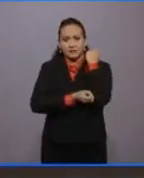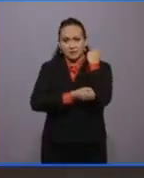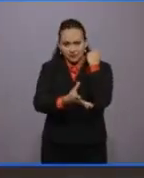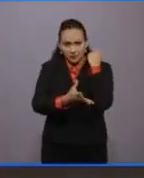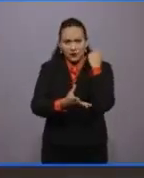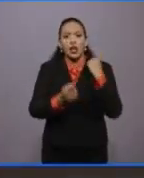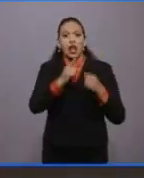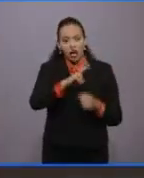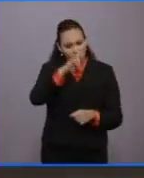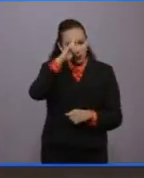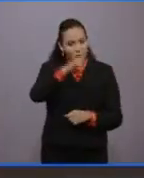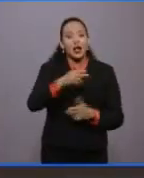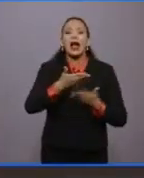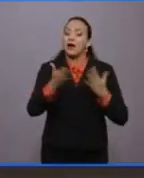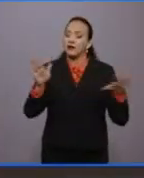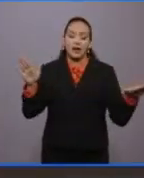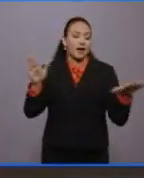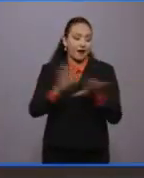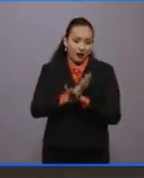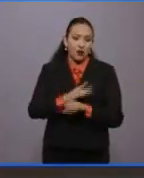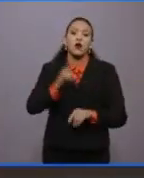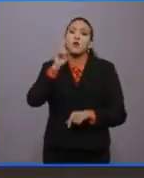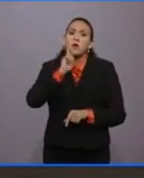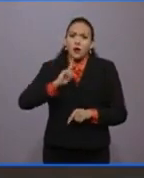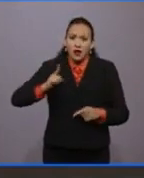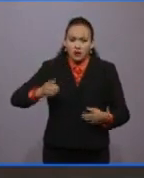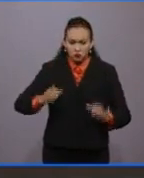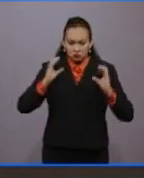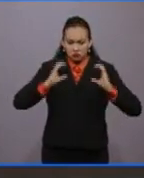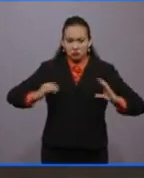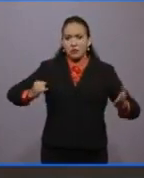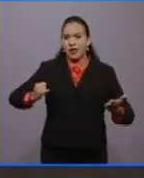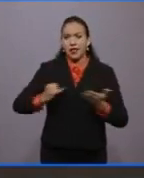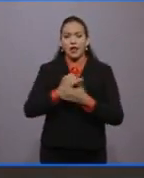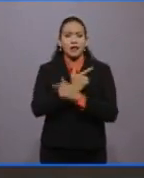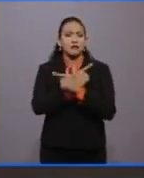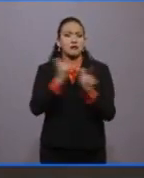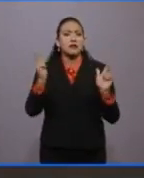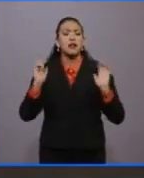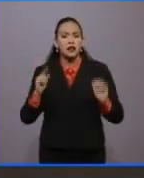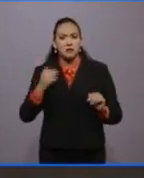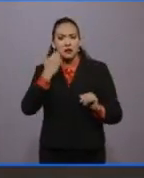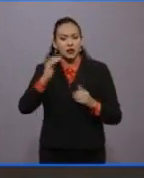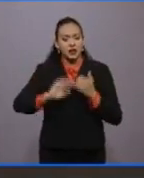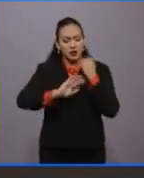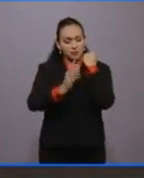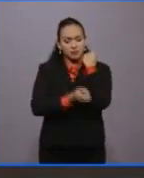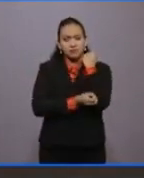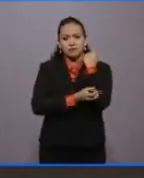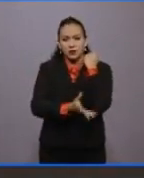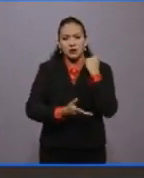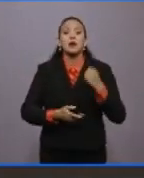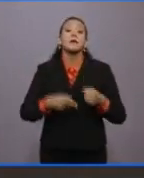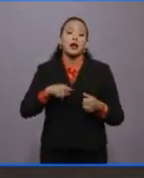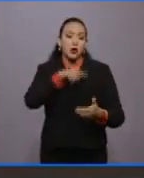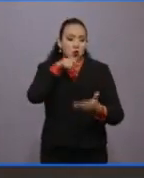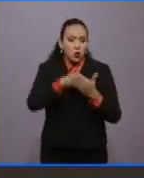Ello con el fin de garantizar el derecho a decidir de las mujeres y personas gestantes en condiciones seguras y